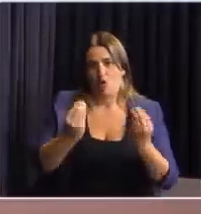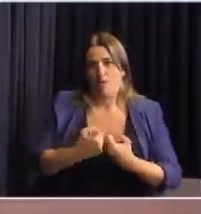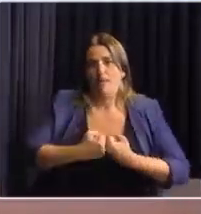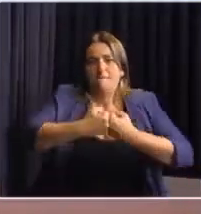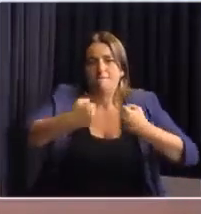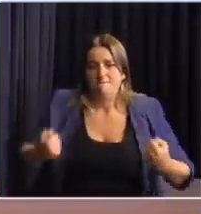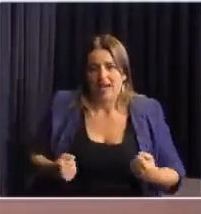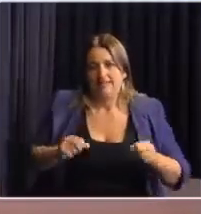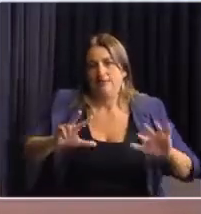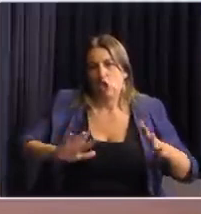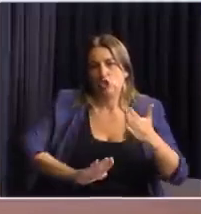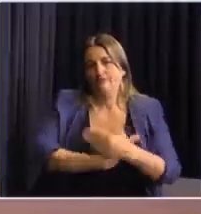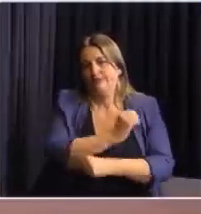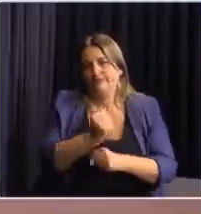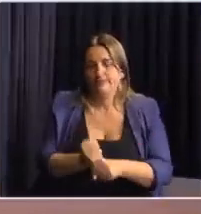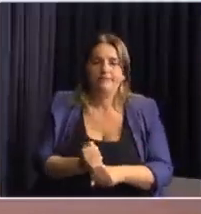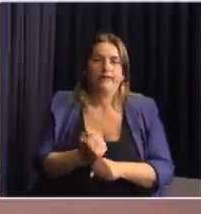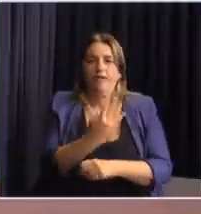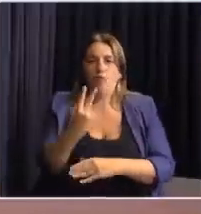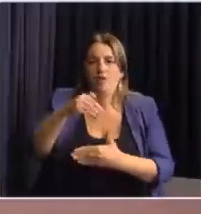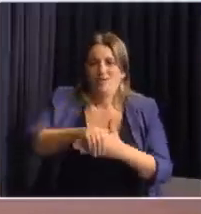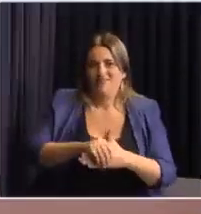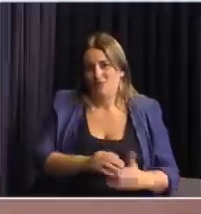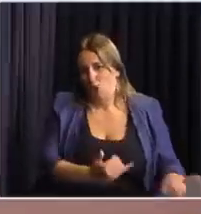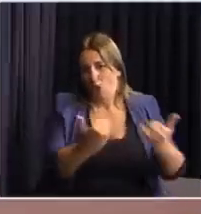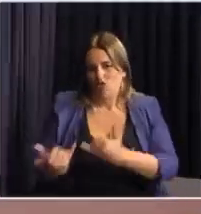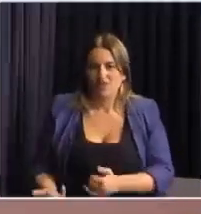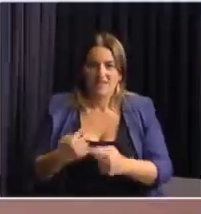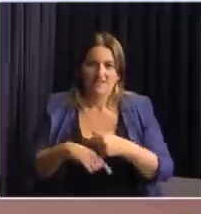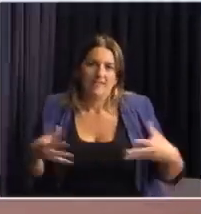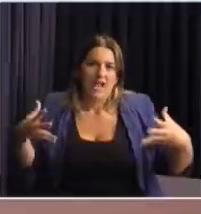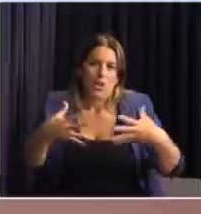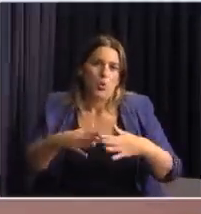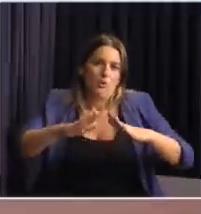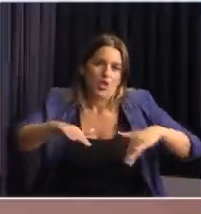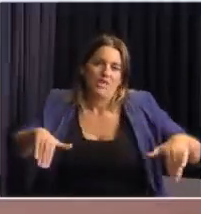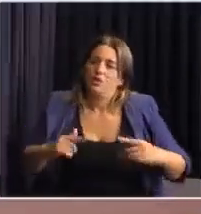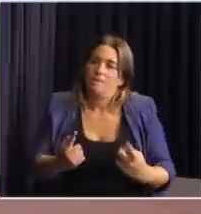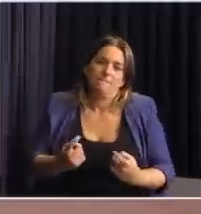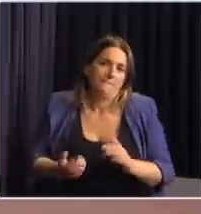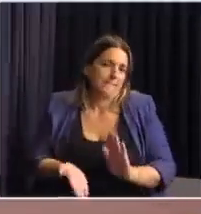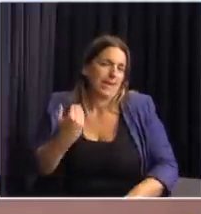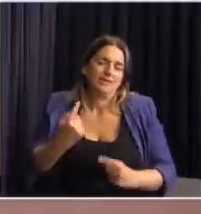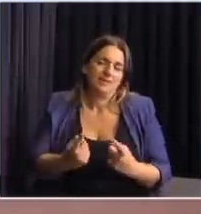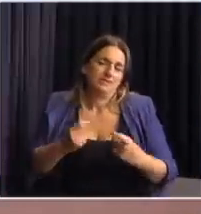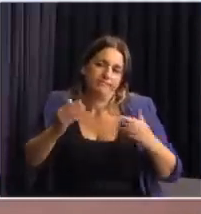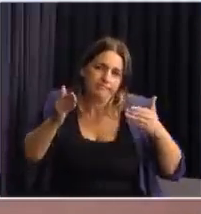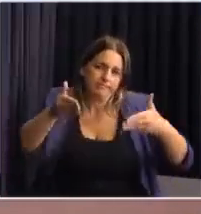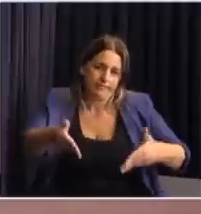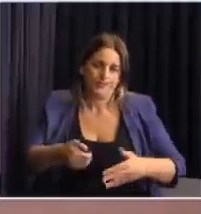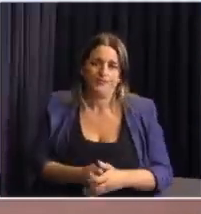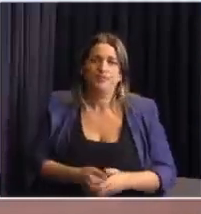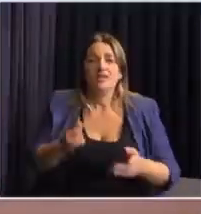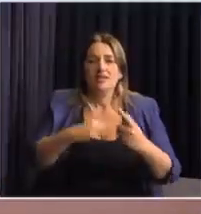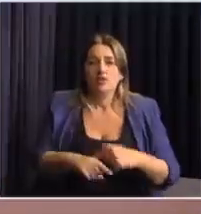decir, aquellas escuelas que atienden a la población más vulnerable. Entonces